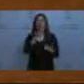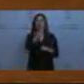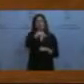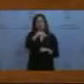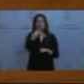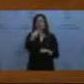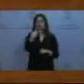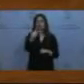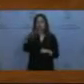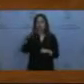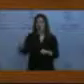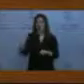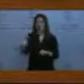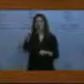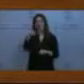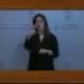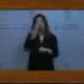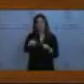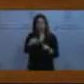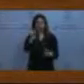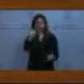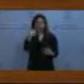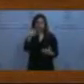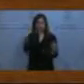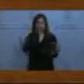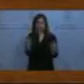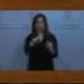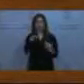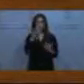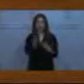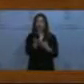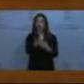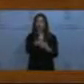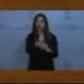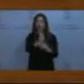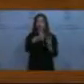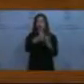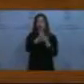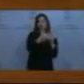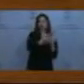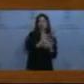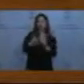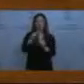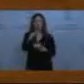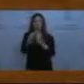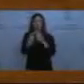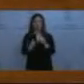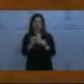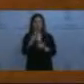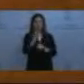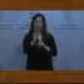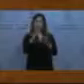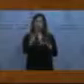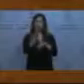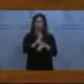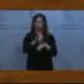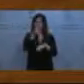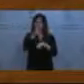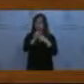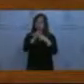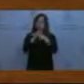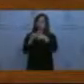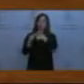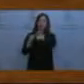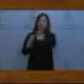Y, miren, hay una cosa que me llama más la atención. Porque la moción viene de una interpelación. Una interpelación en la que el consejero, y usted le interpelaba, el